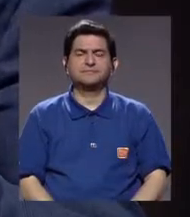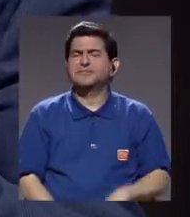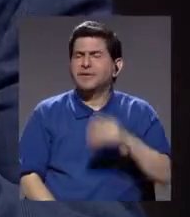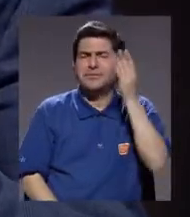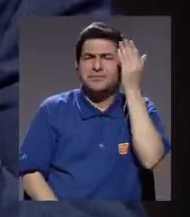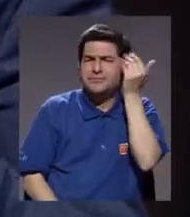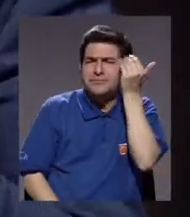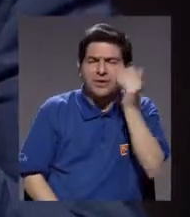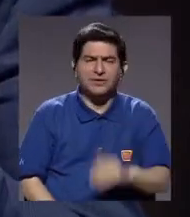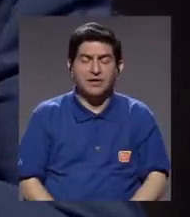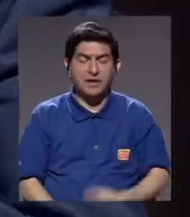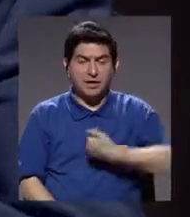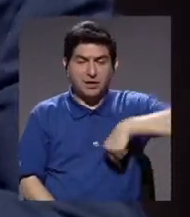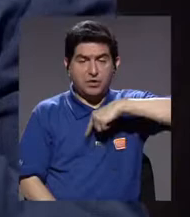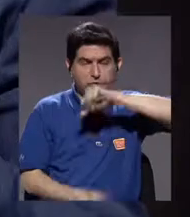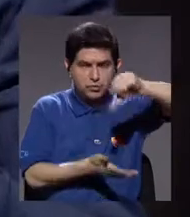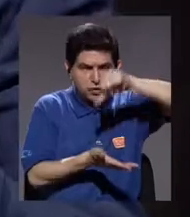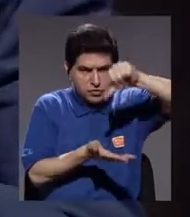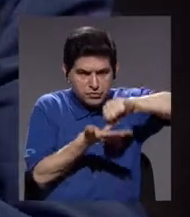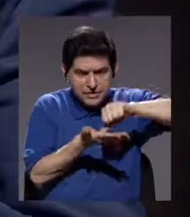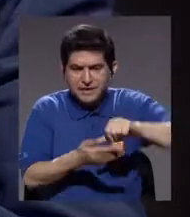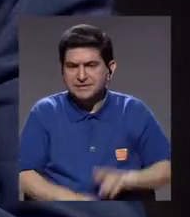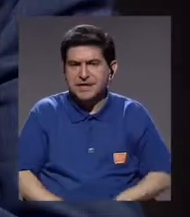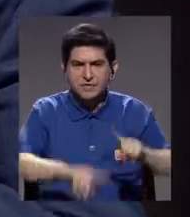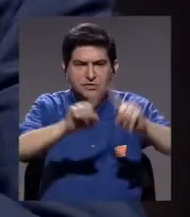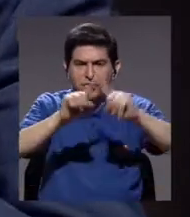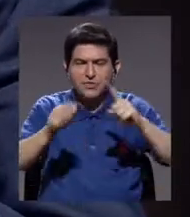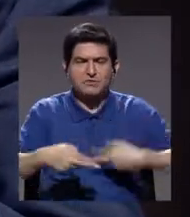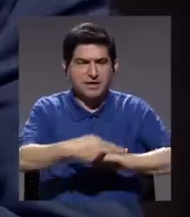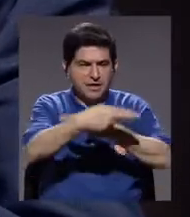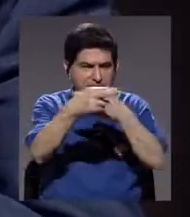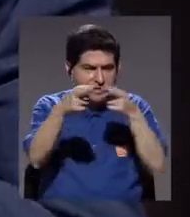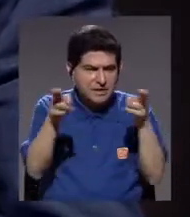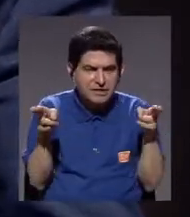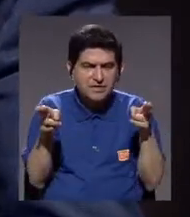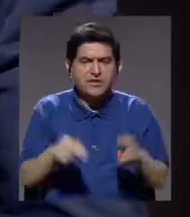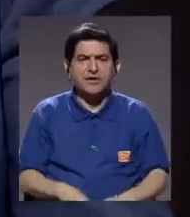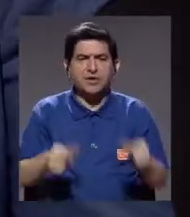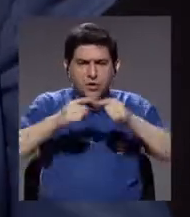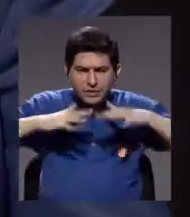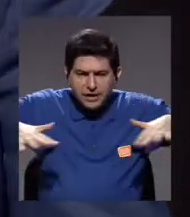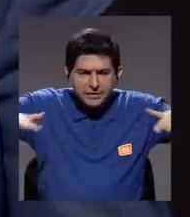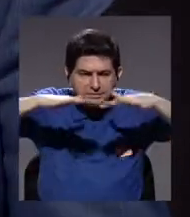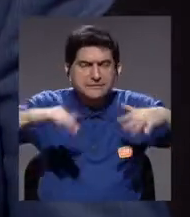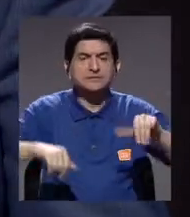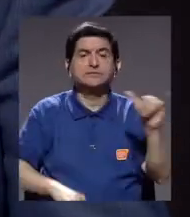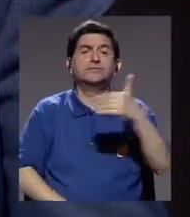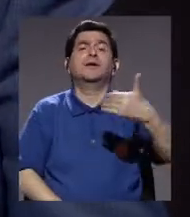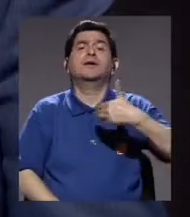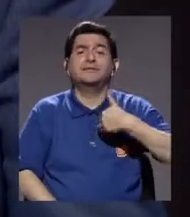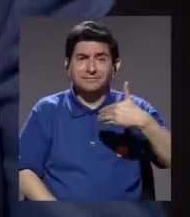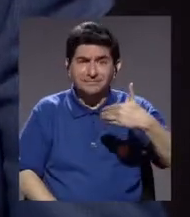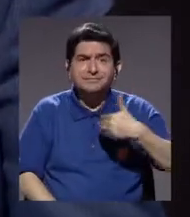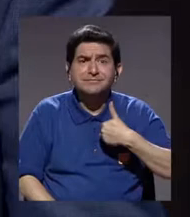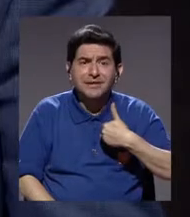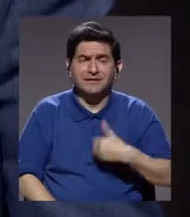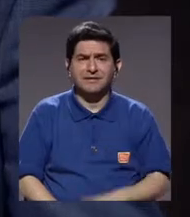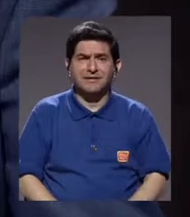estando en el centro de muchas regiones geográficas, también tenemos